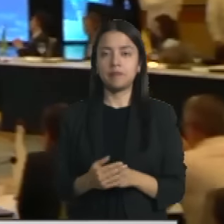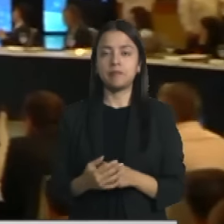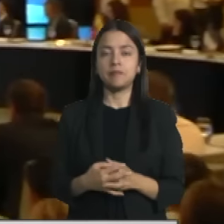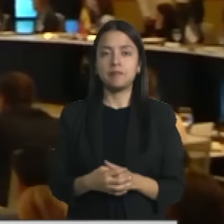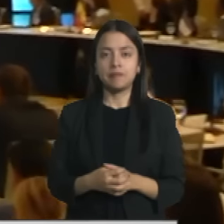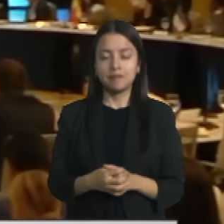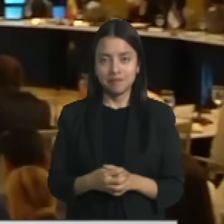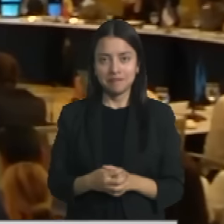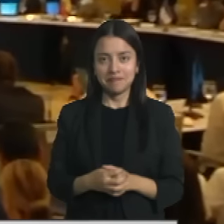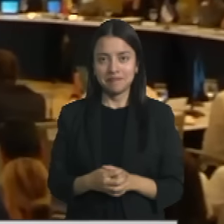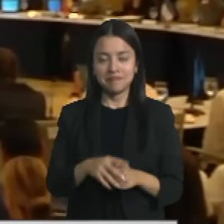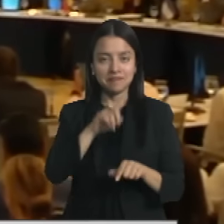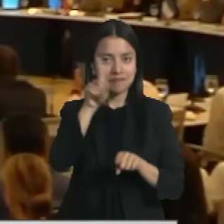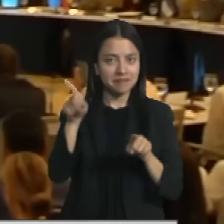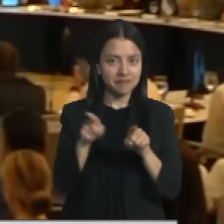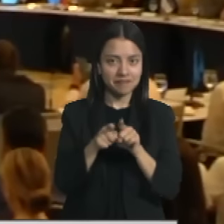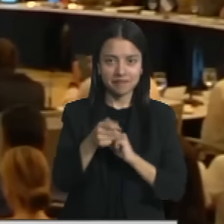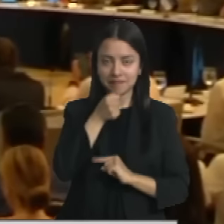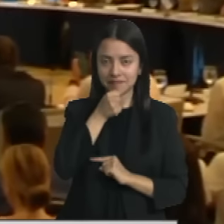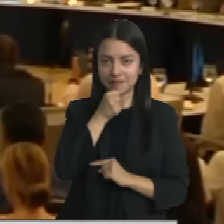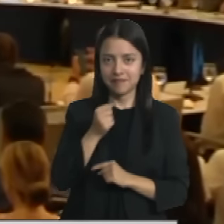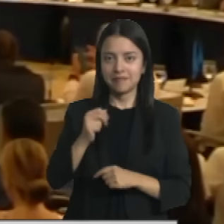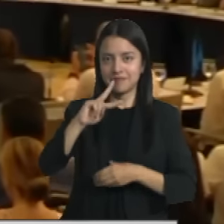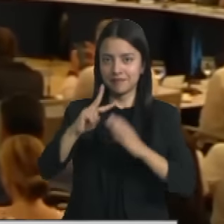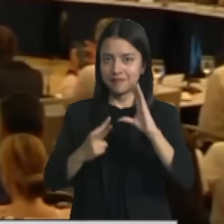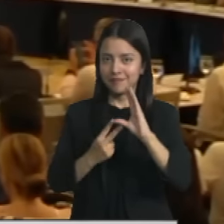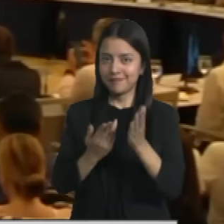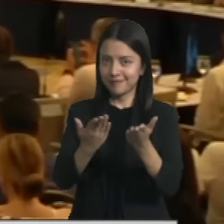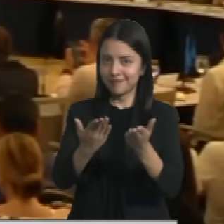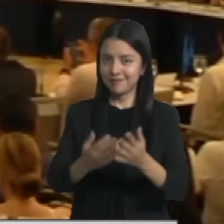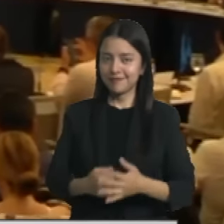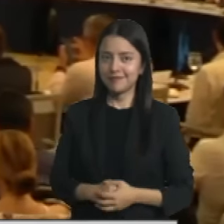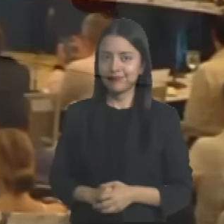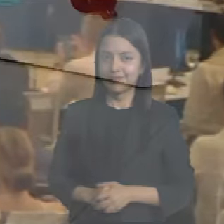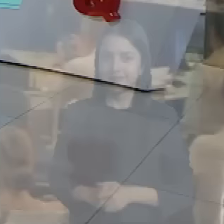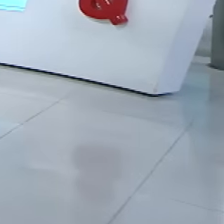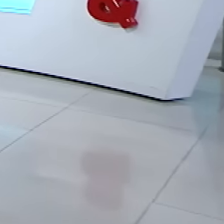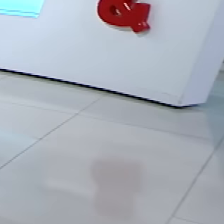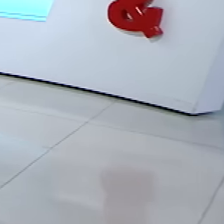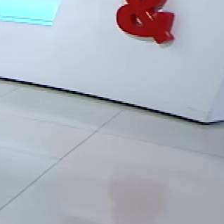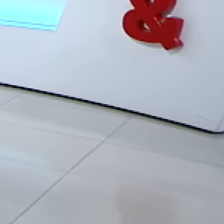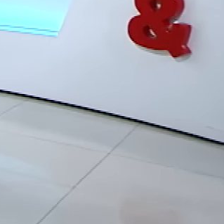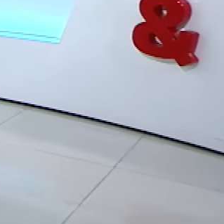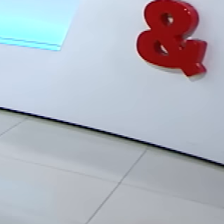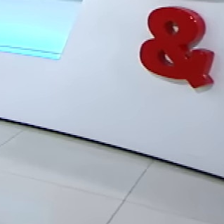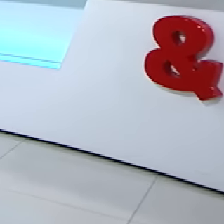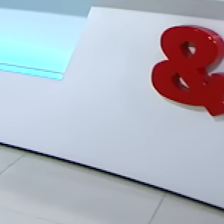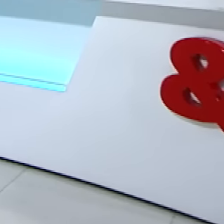por Colombia. Esto da la información. Tatiana Rodríguez para Noticentro 1 CM.